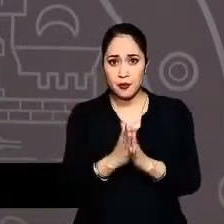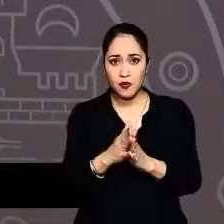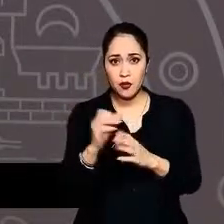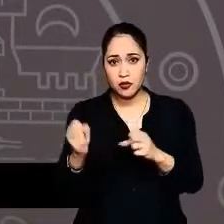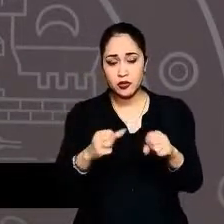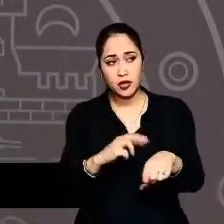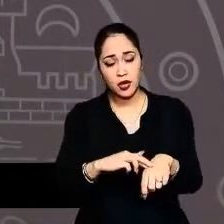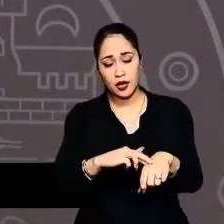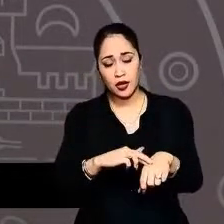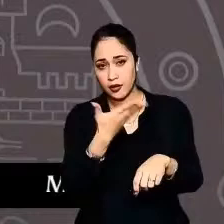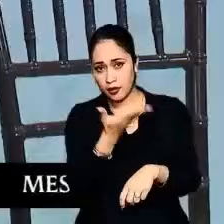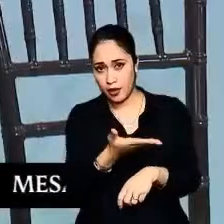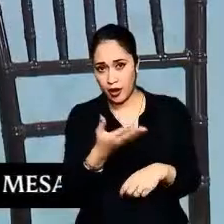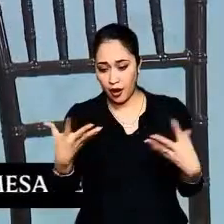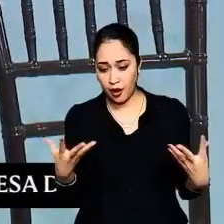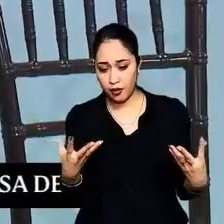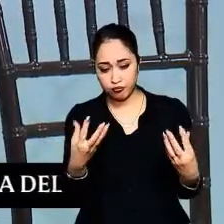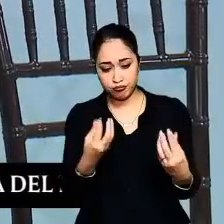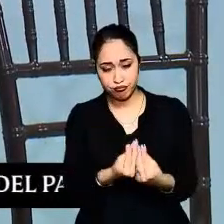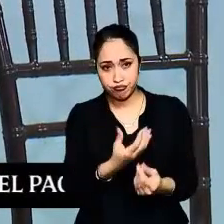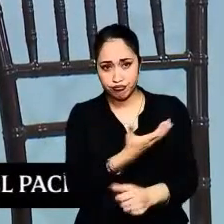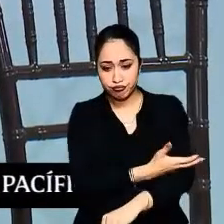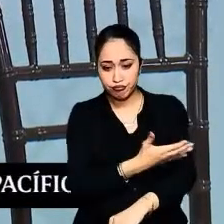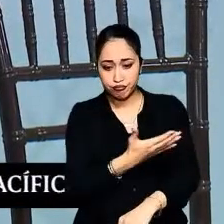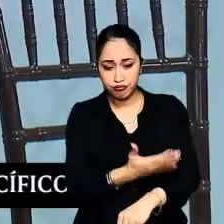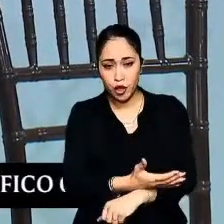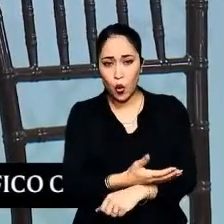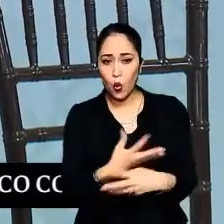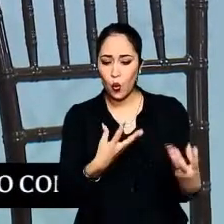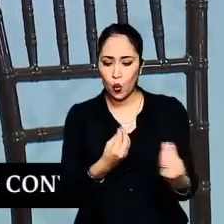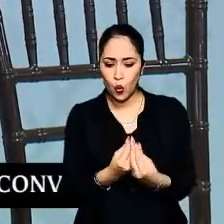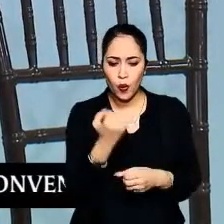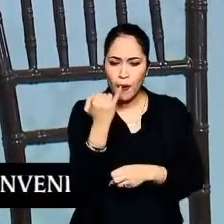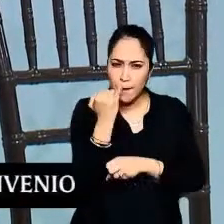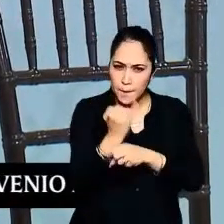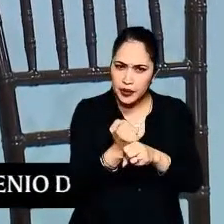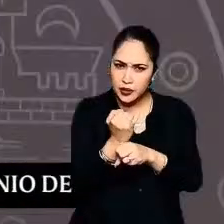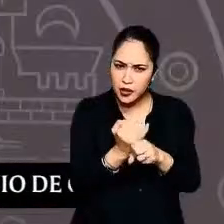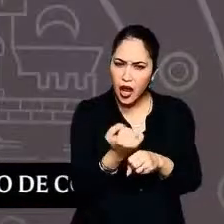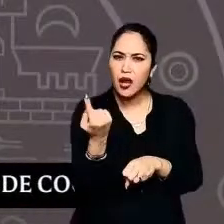Secretaría para investigar este caso.